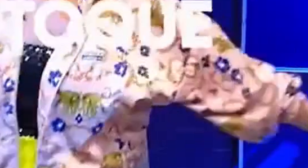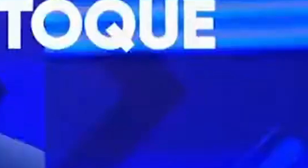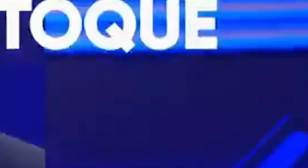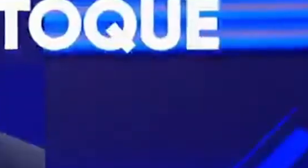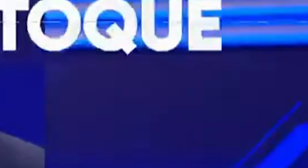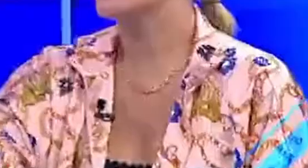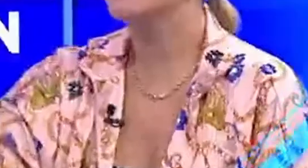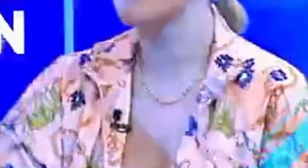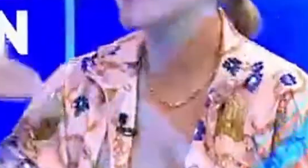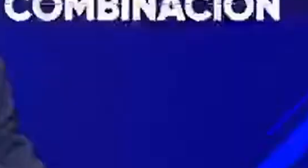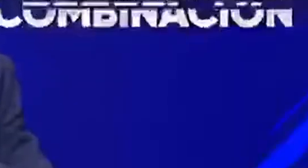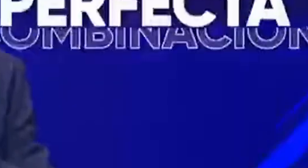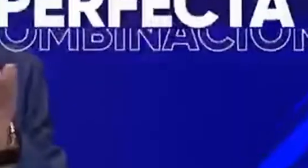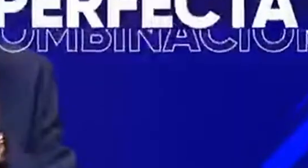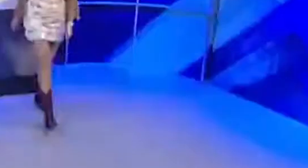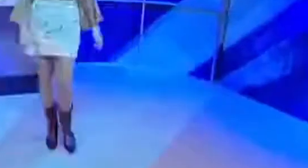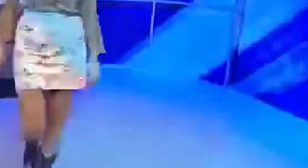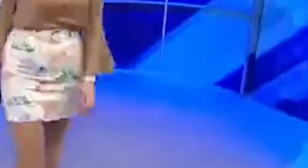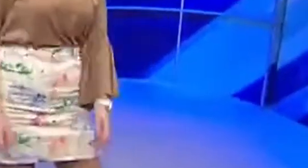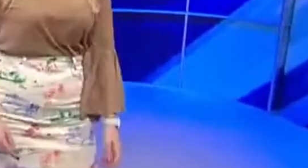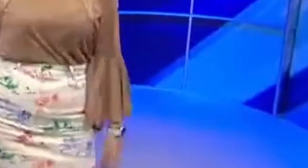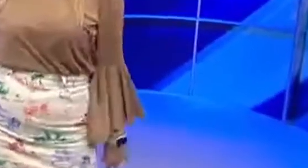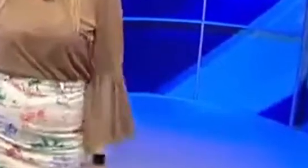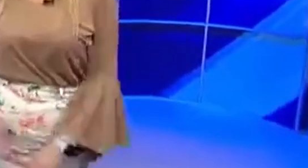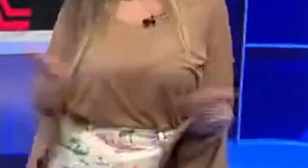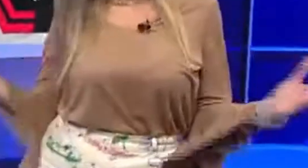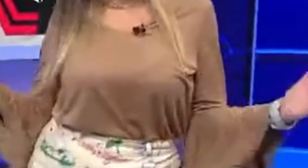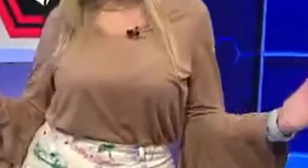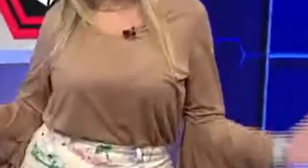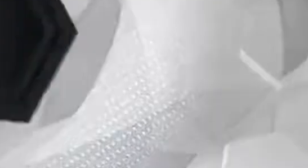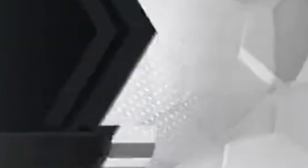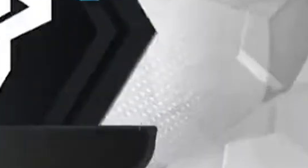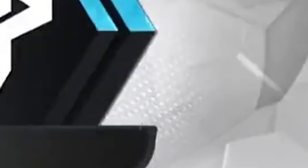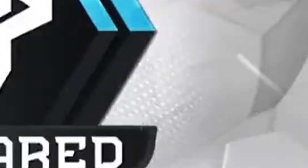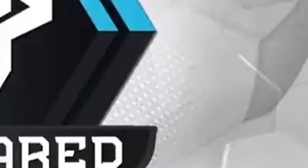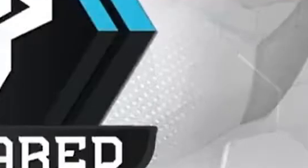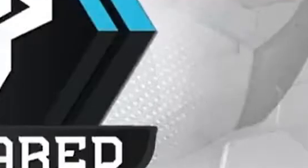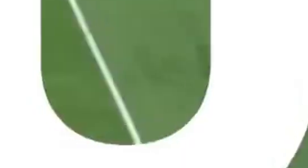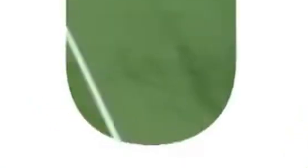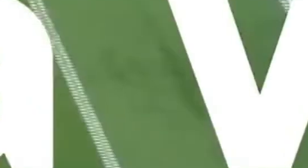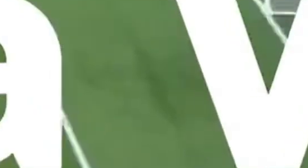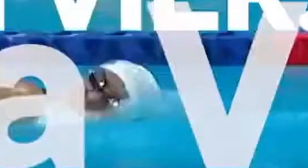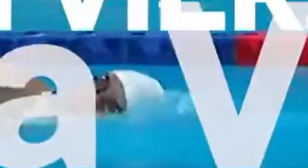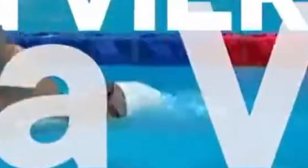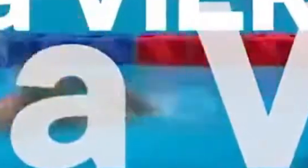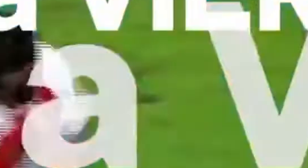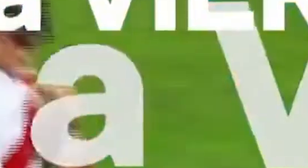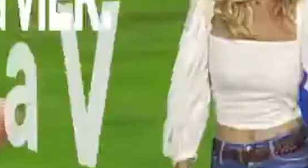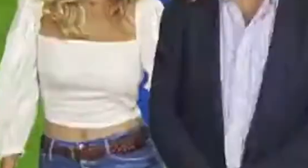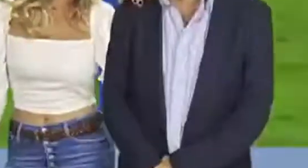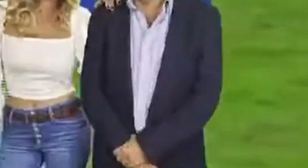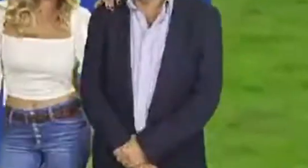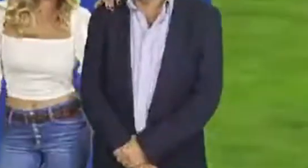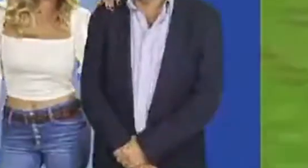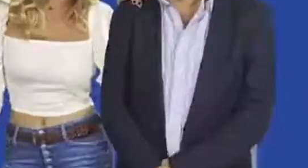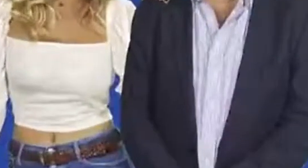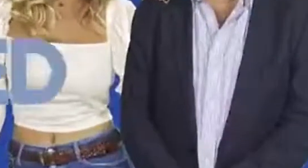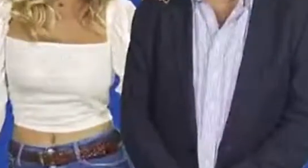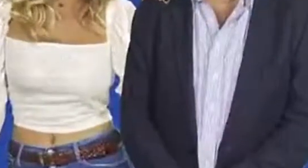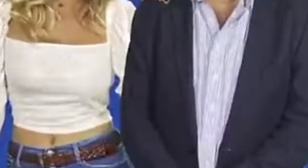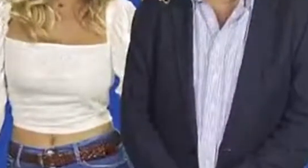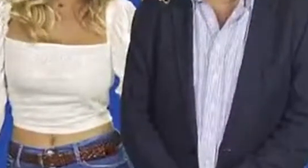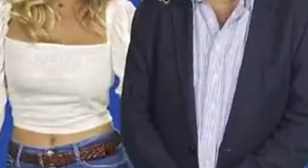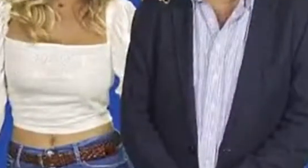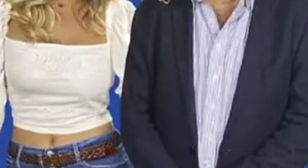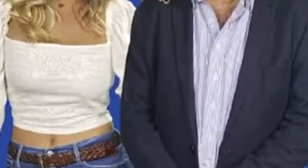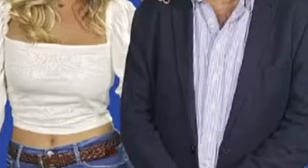El toque y la combinación perfecta. Jugando en pared. De lunes a viernes a las 10 de la noche, por